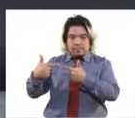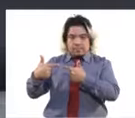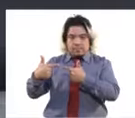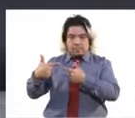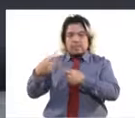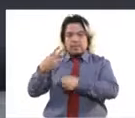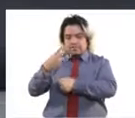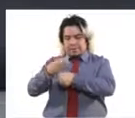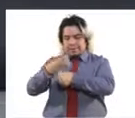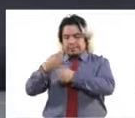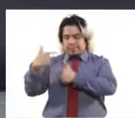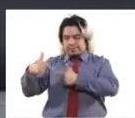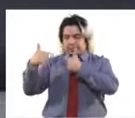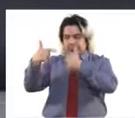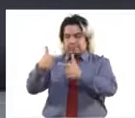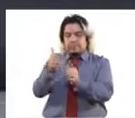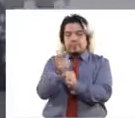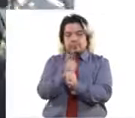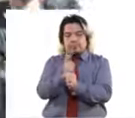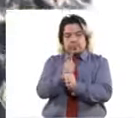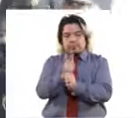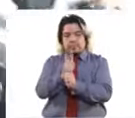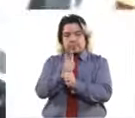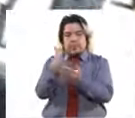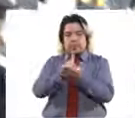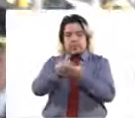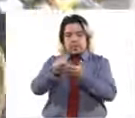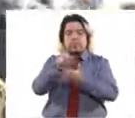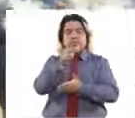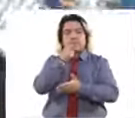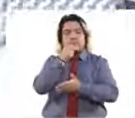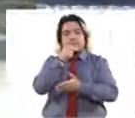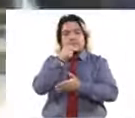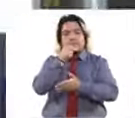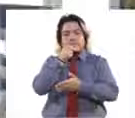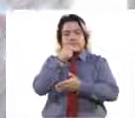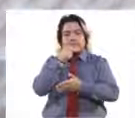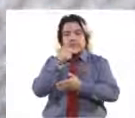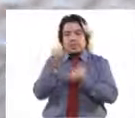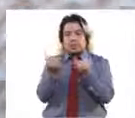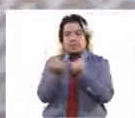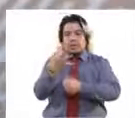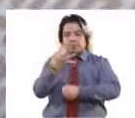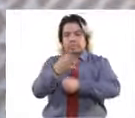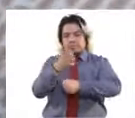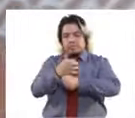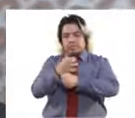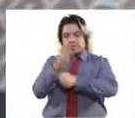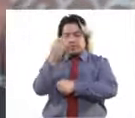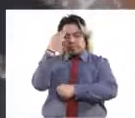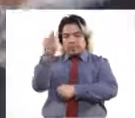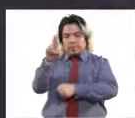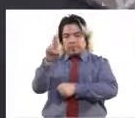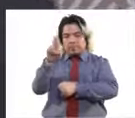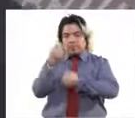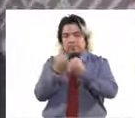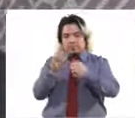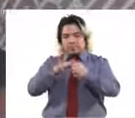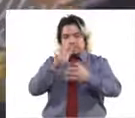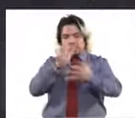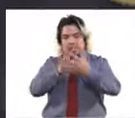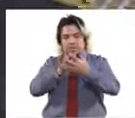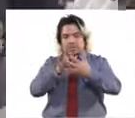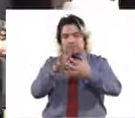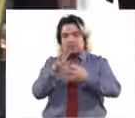tercera generación de licenciatura en Derecho Policial y cuarta generación de maestría en Sistema Penal Acusatorio